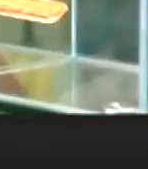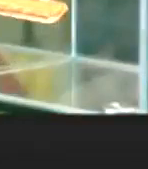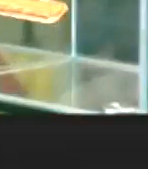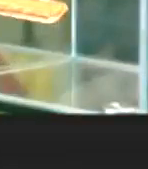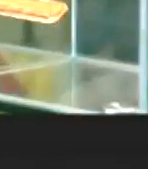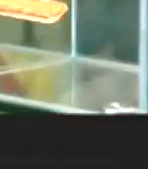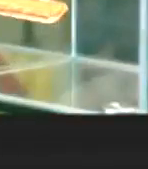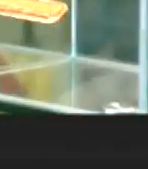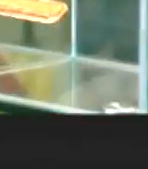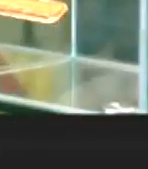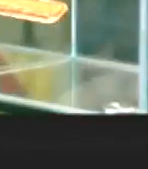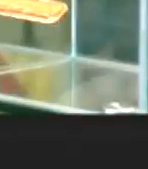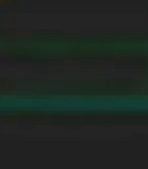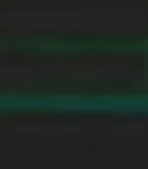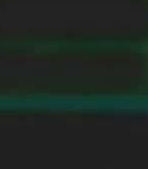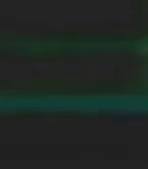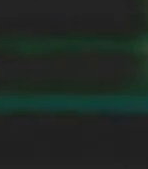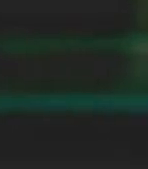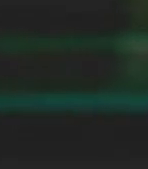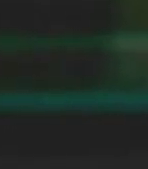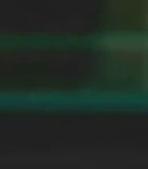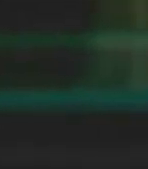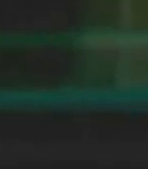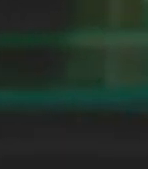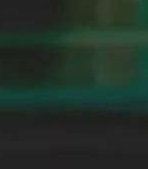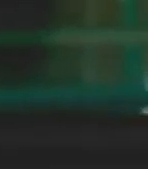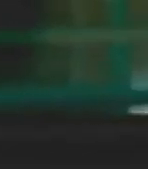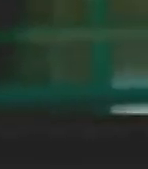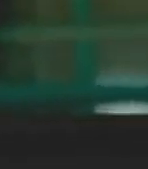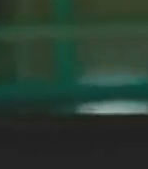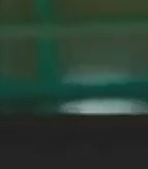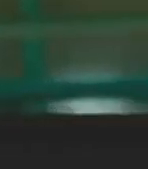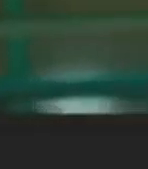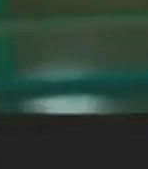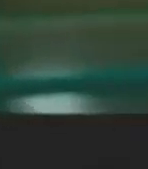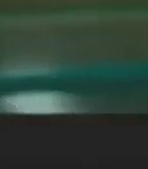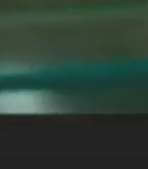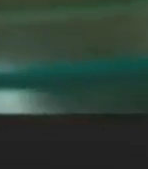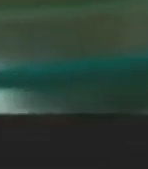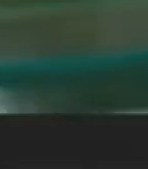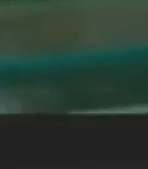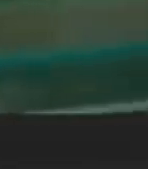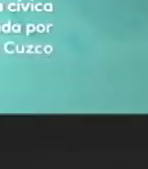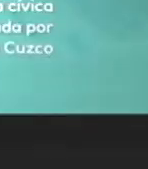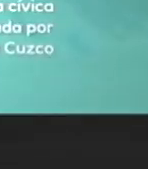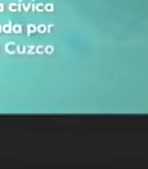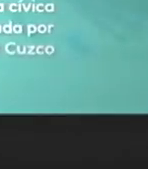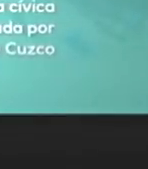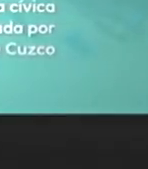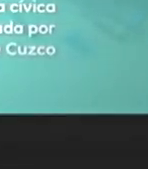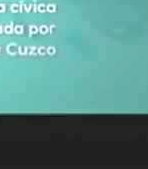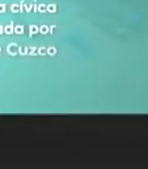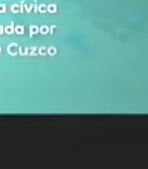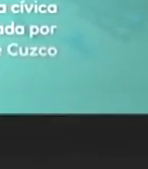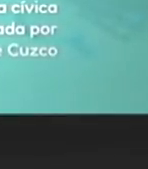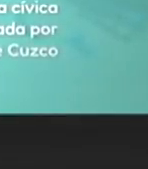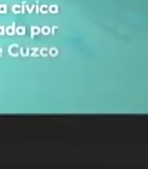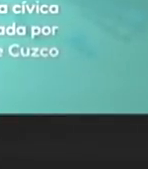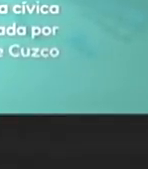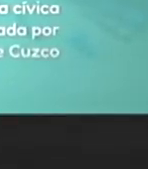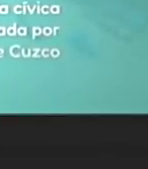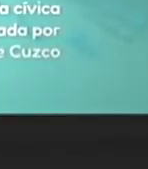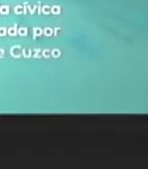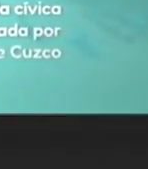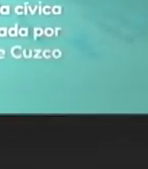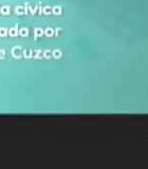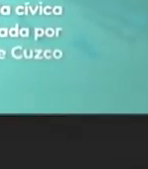obsequia la famosa espada. Se le hacen una cantidad de coronas. Se le premia, se le ofrece 1 millón de pesos que Bolívar rechazó